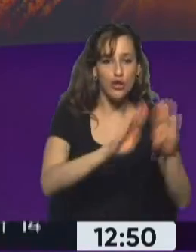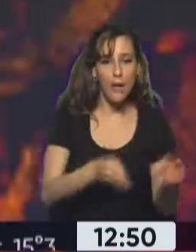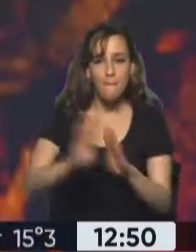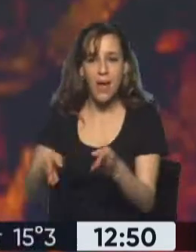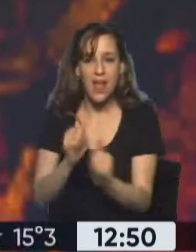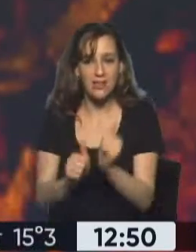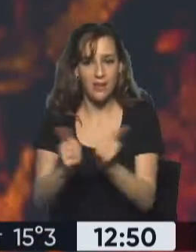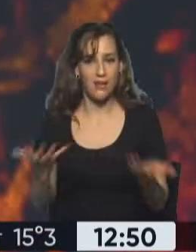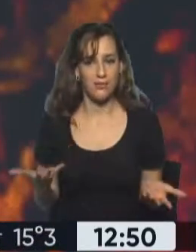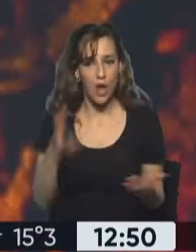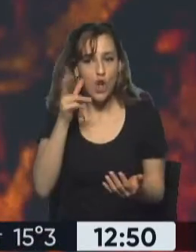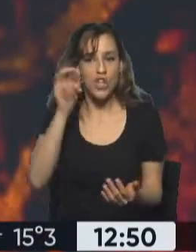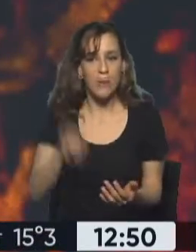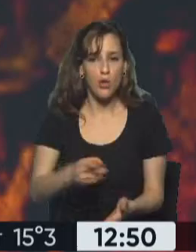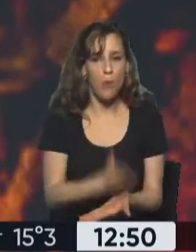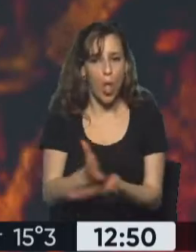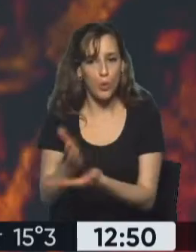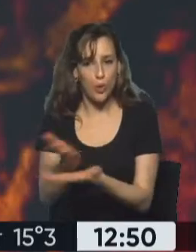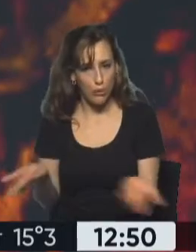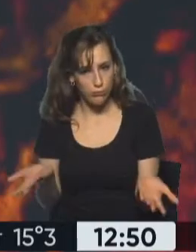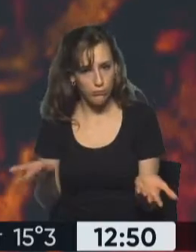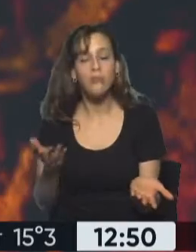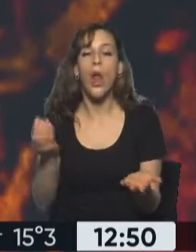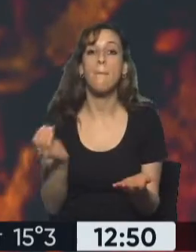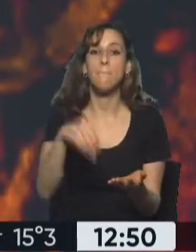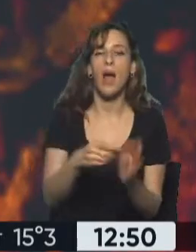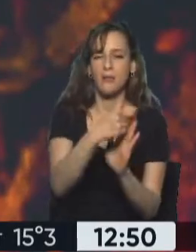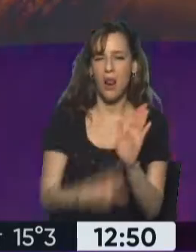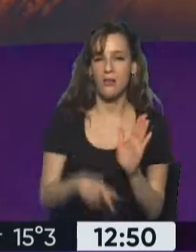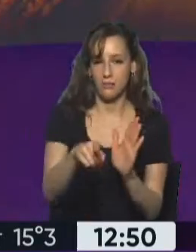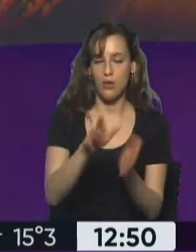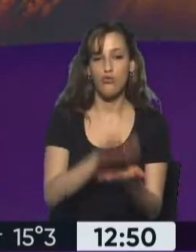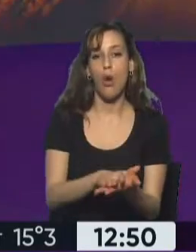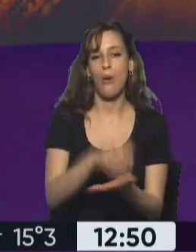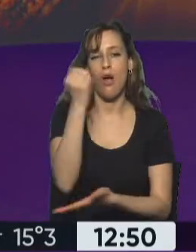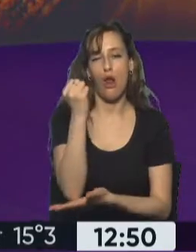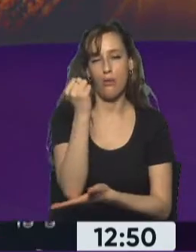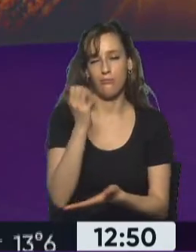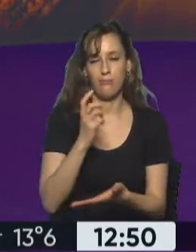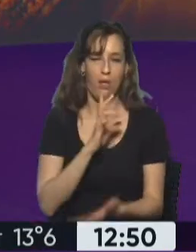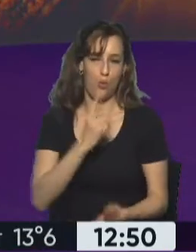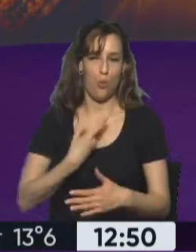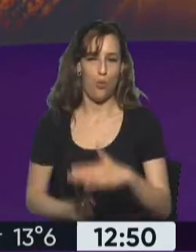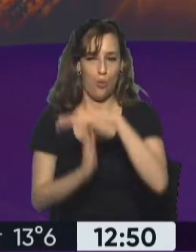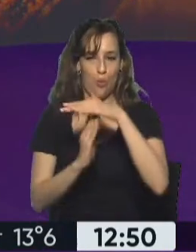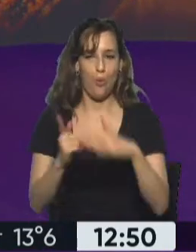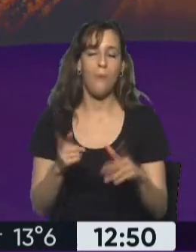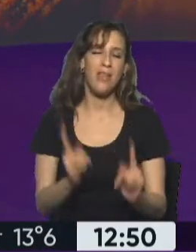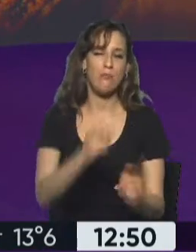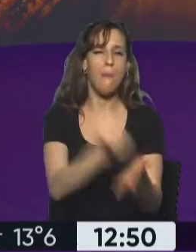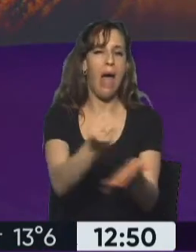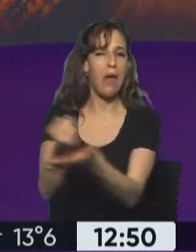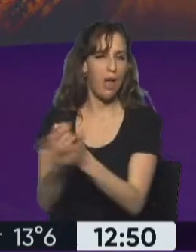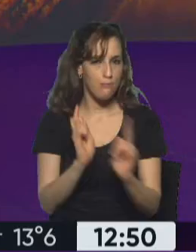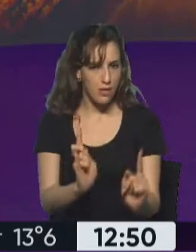producción. Vamos a mencionar un listado más de concentración económica, que es la que cualquiera puede ver en la góndola, pero no está mal